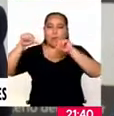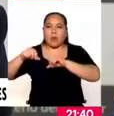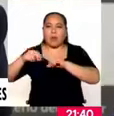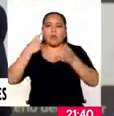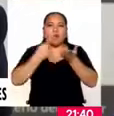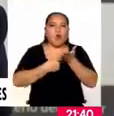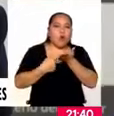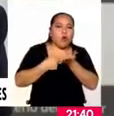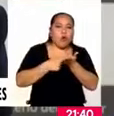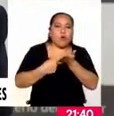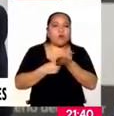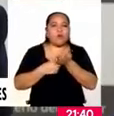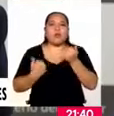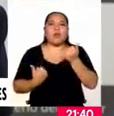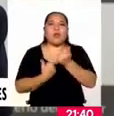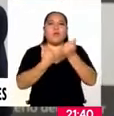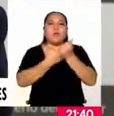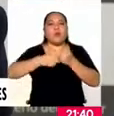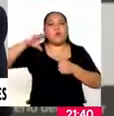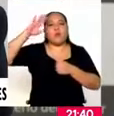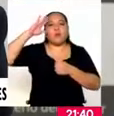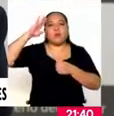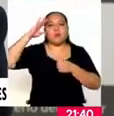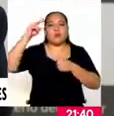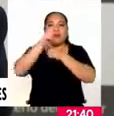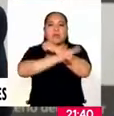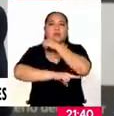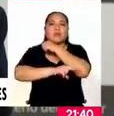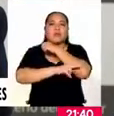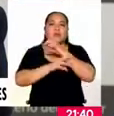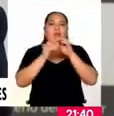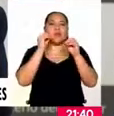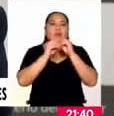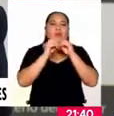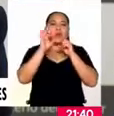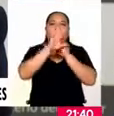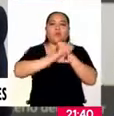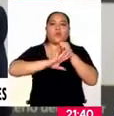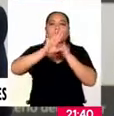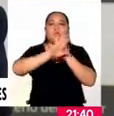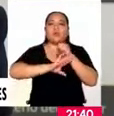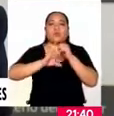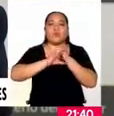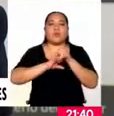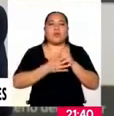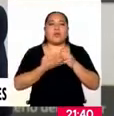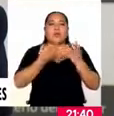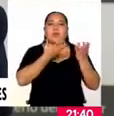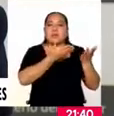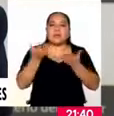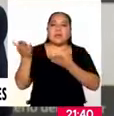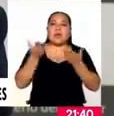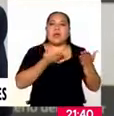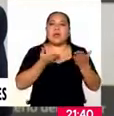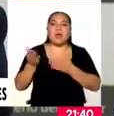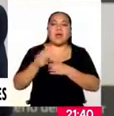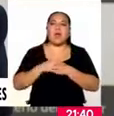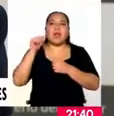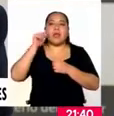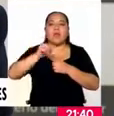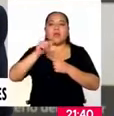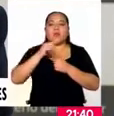ellos y con el apoyo de la Policía Nacional del Perú para darles el resguardo del caso, poder evacuar a los turistas que se encuentran